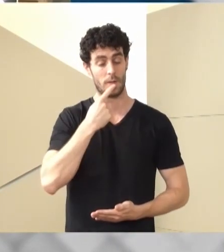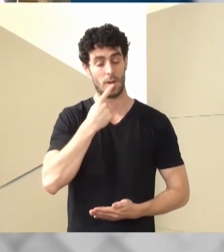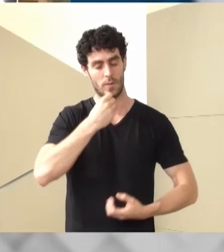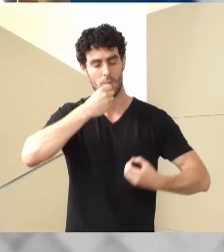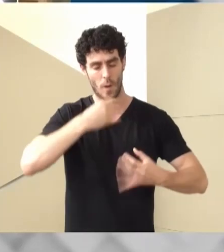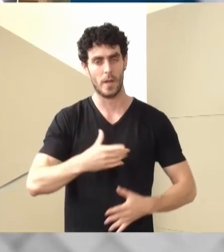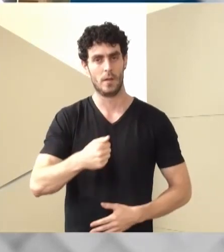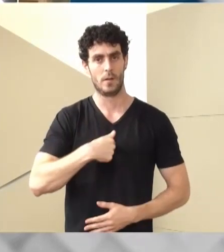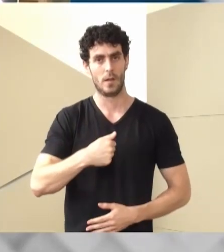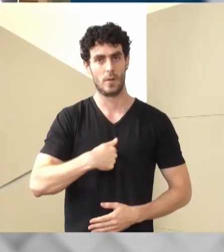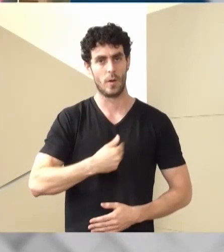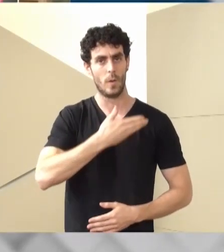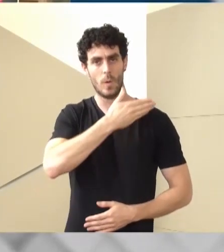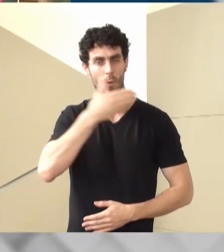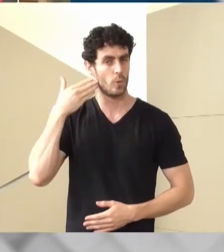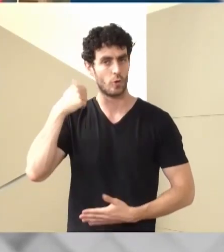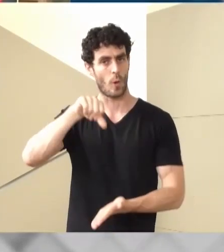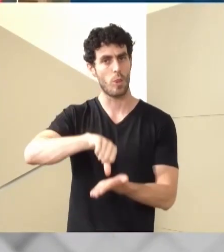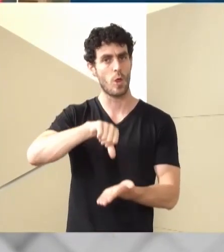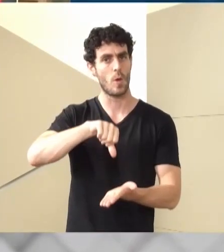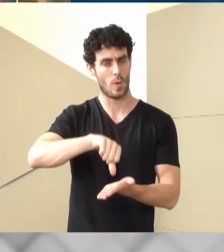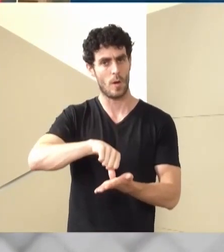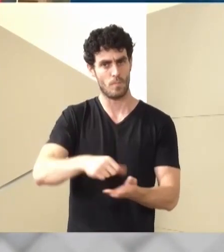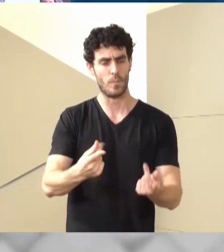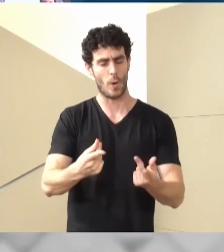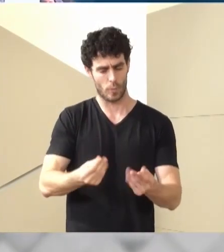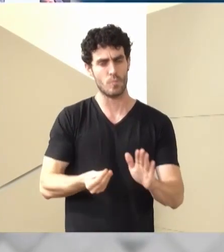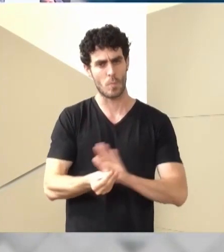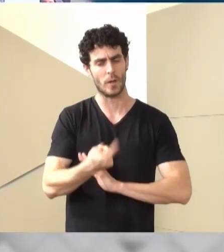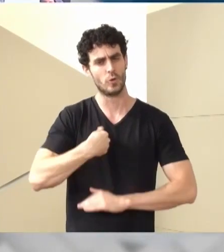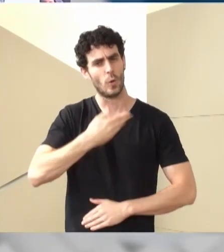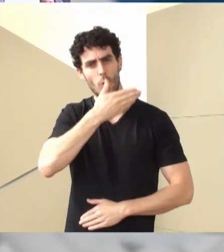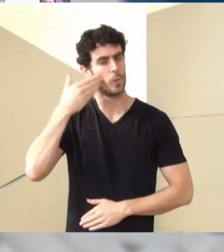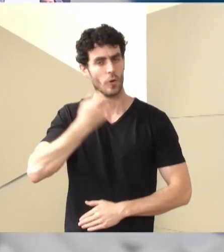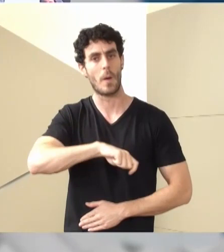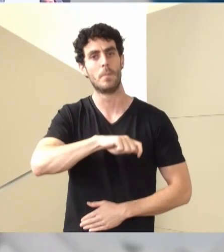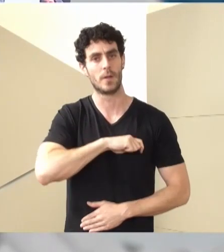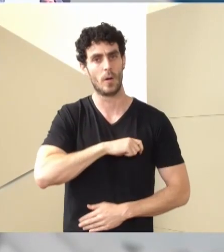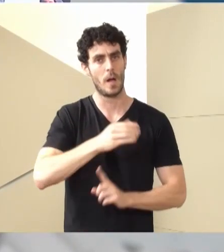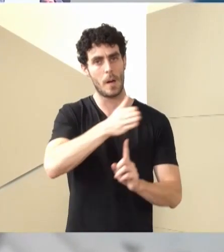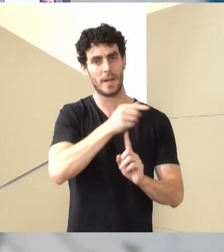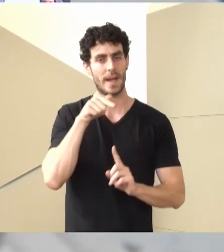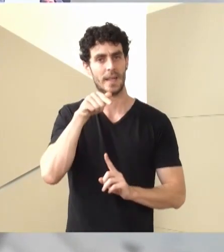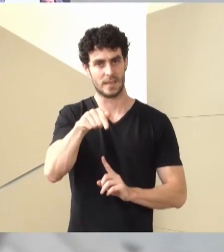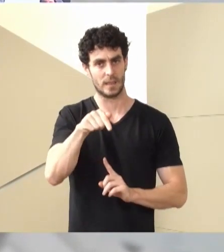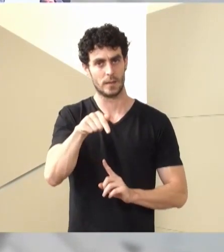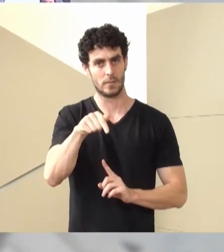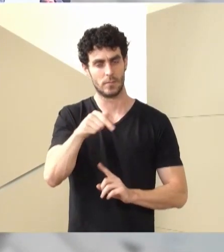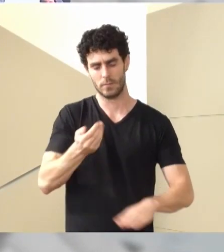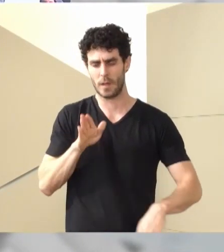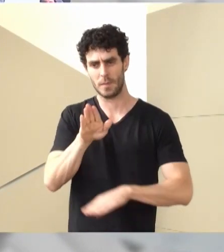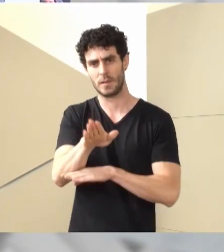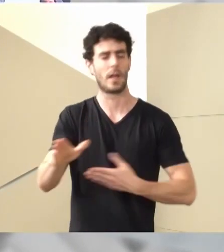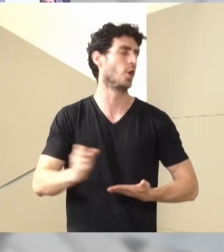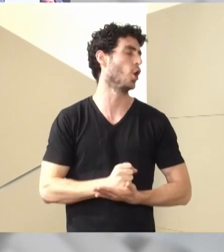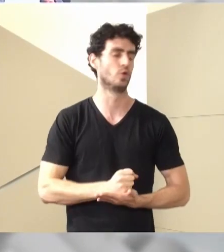como orgulloso logroñés y orgulloso español lo voy a recordar, Esa bandera nos representa a todos y nos